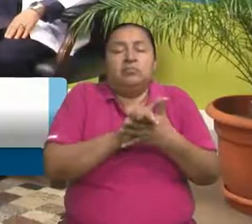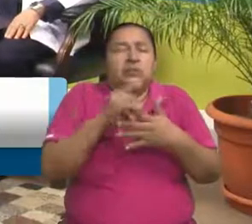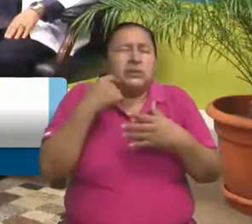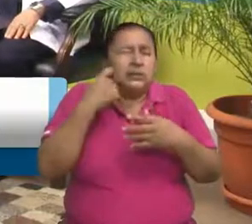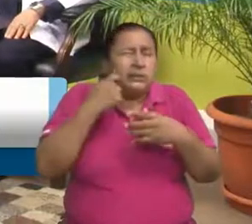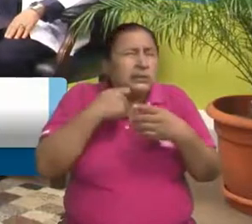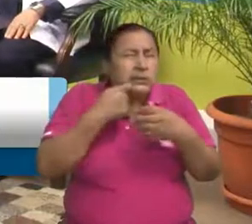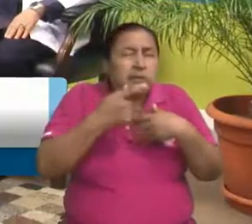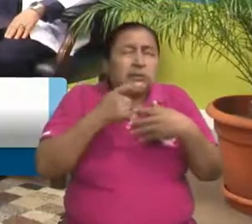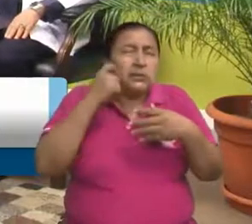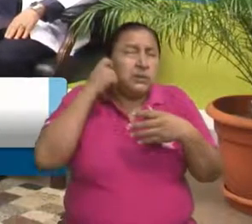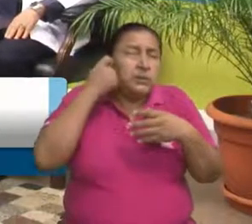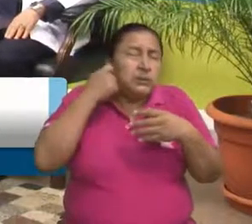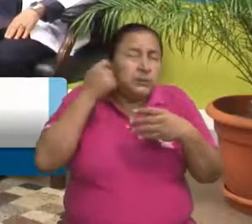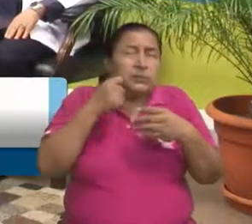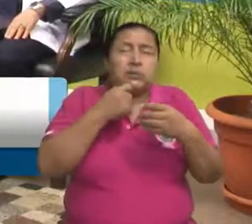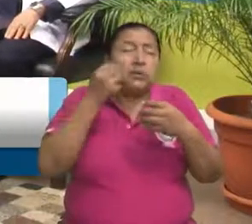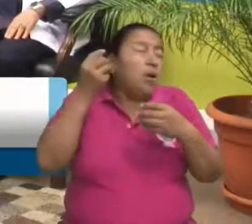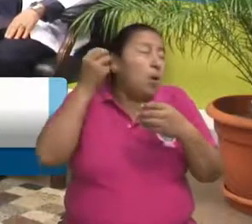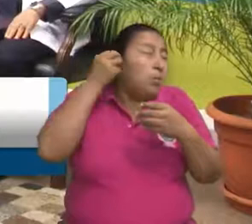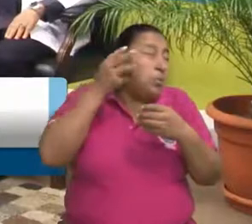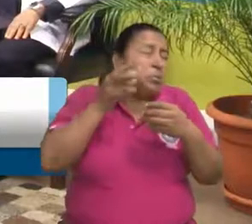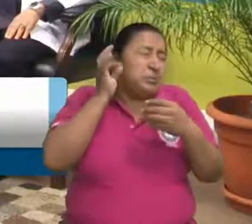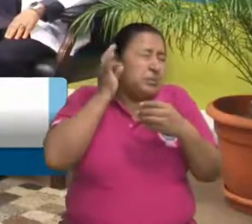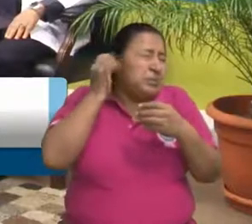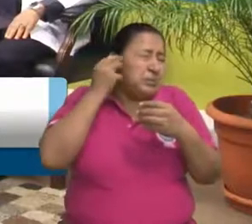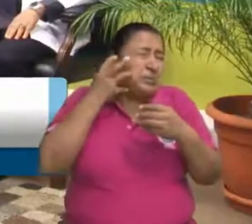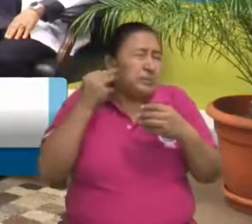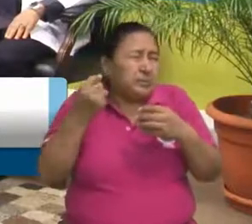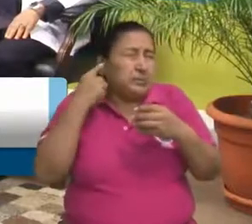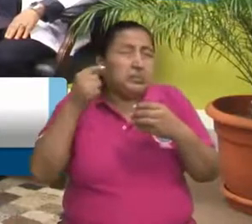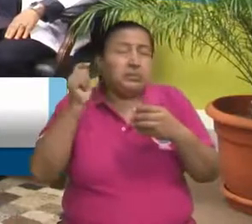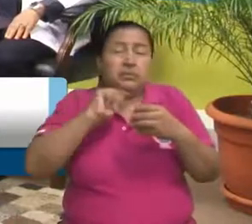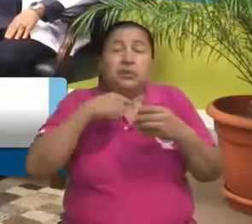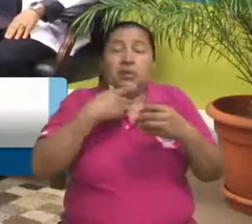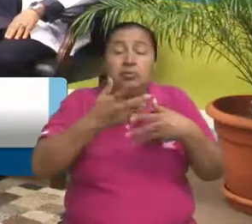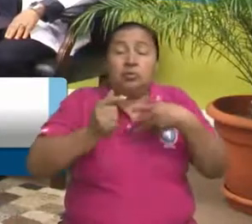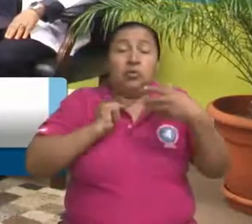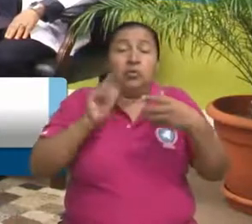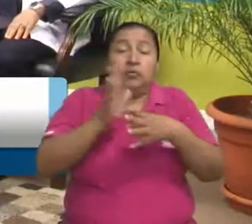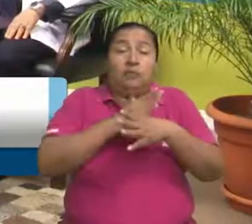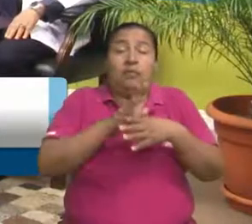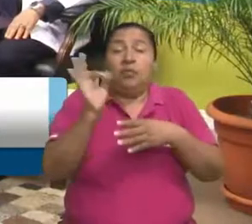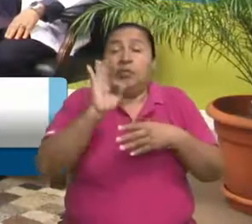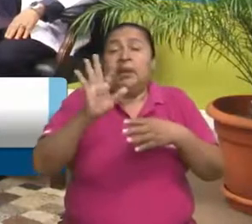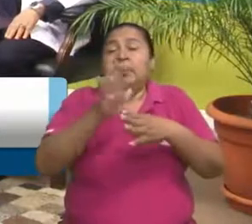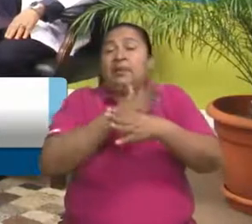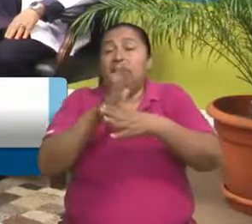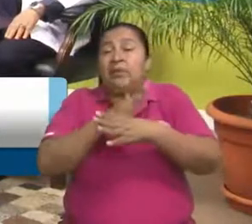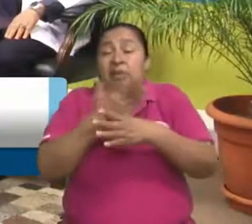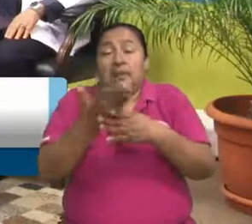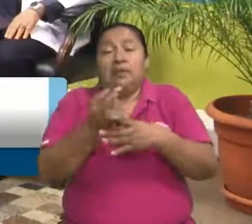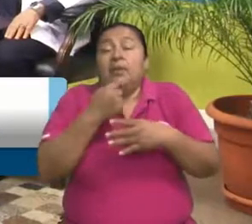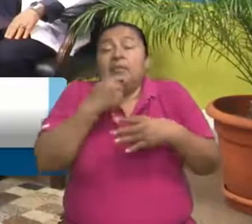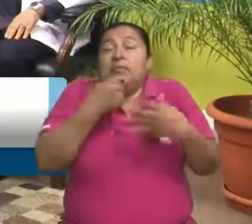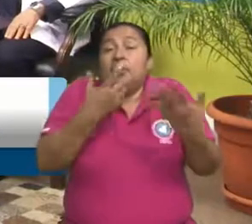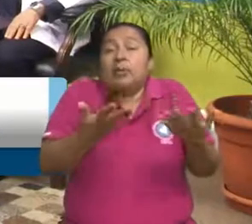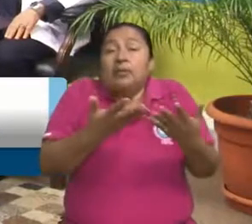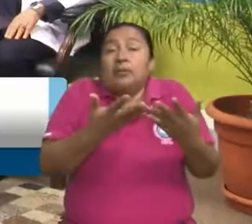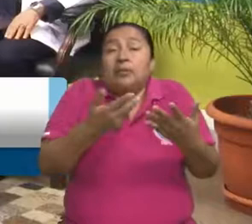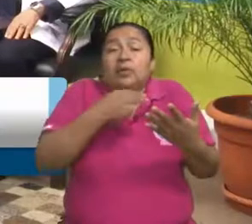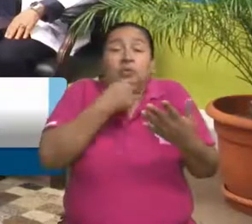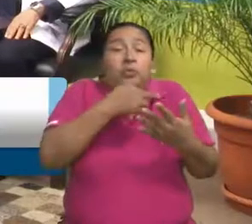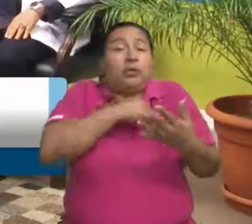sacar ese objeto que se introduce en el oído con medios no adecuados. ¿Y por qué? Porque lo